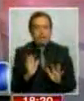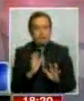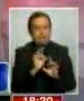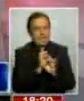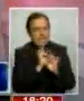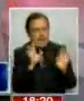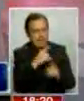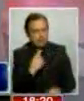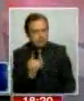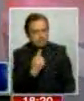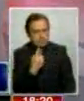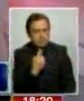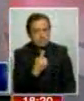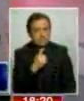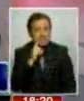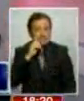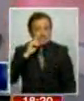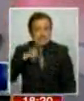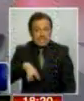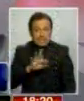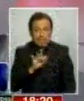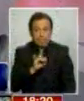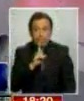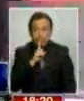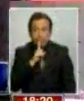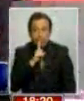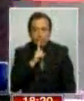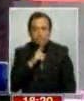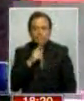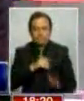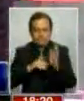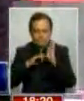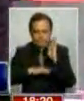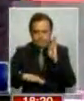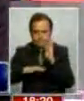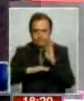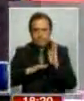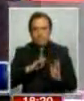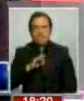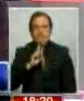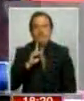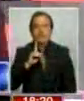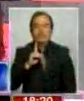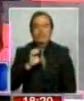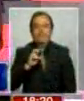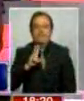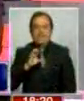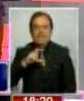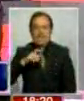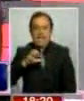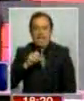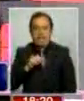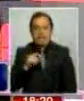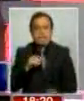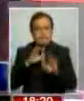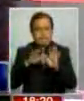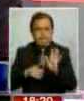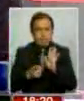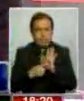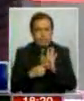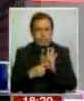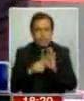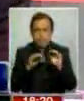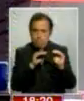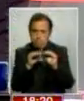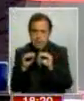claros, sin FUD, base de vengada, en régimen con un impuesto de renta, quedan igual o mejor.